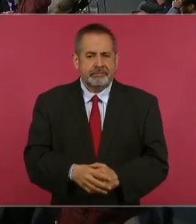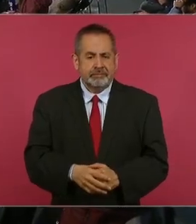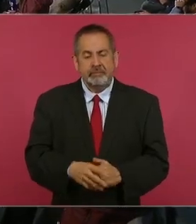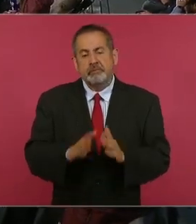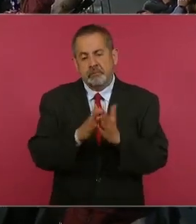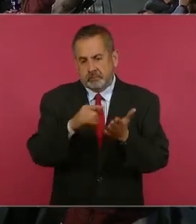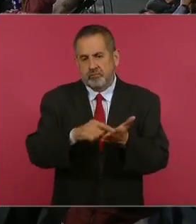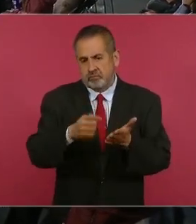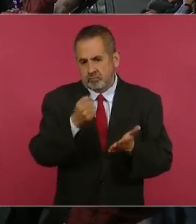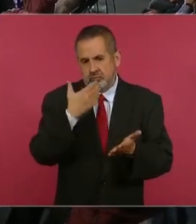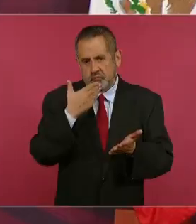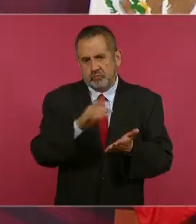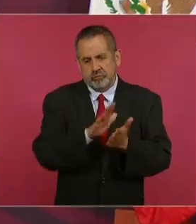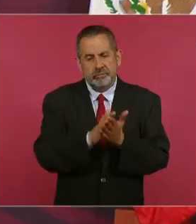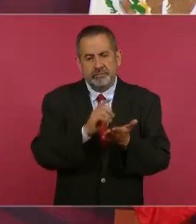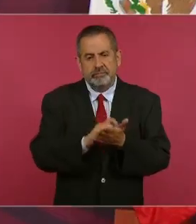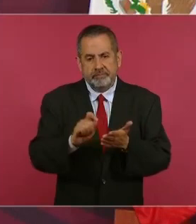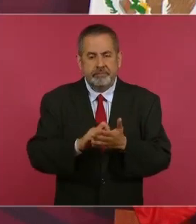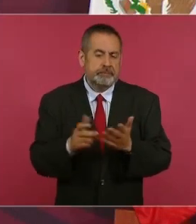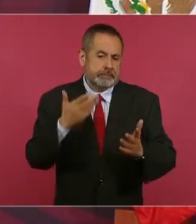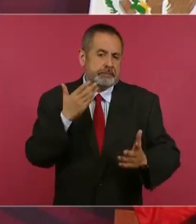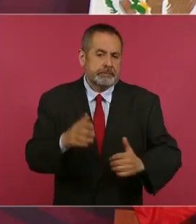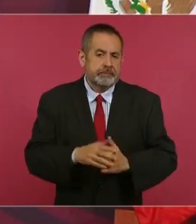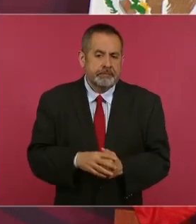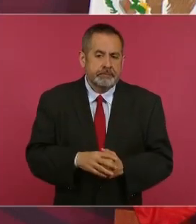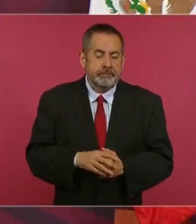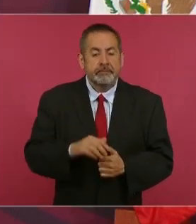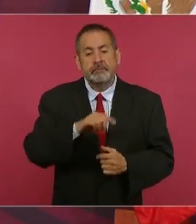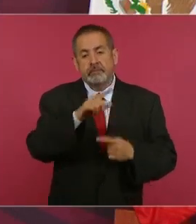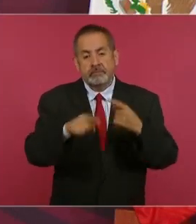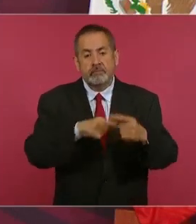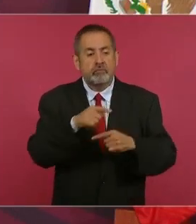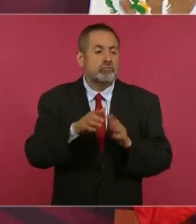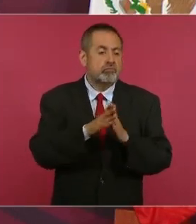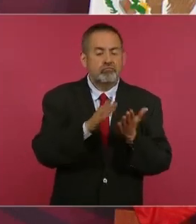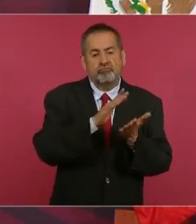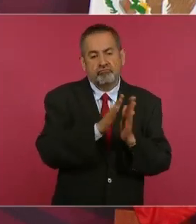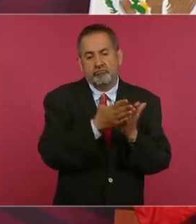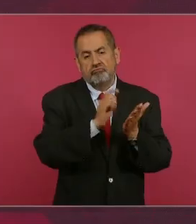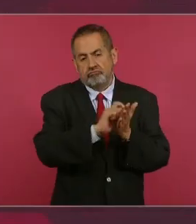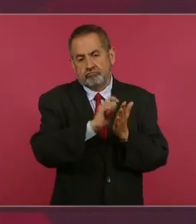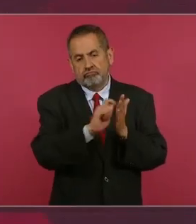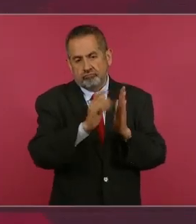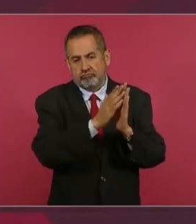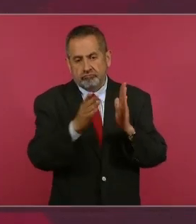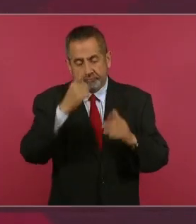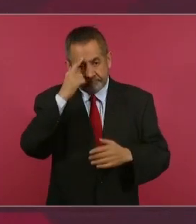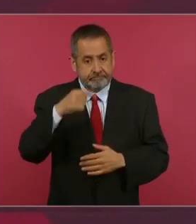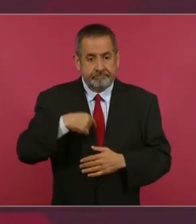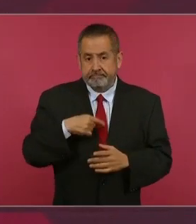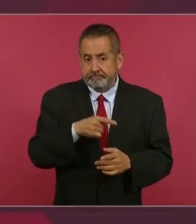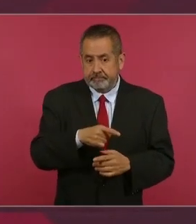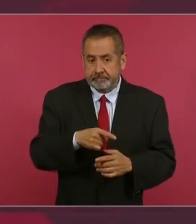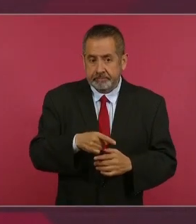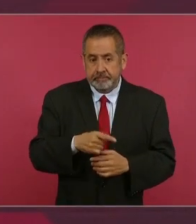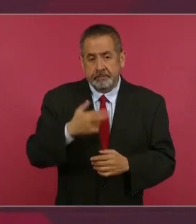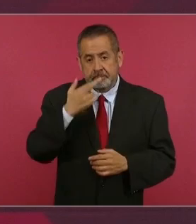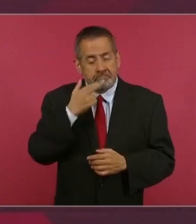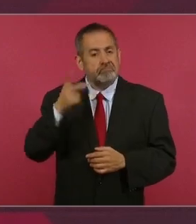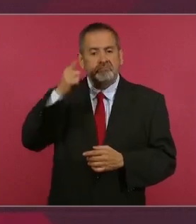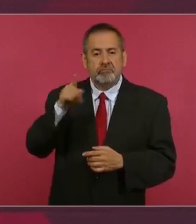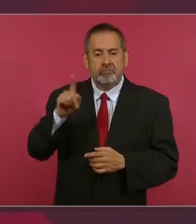Pero es muy bueno el libro. Y ya en lo que tiene que ver con la literatura, para mí el mejor